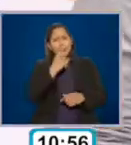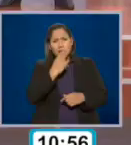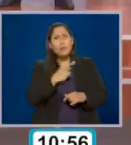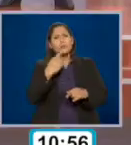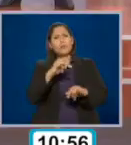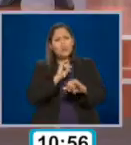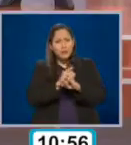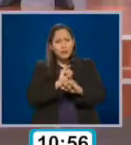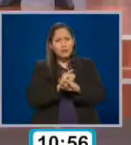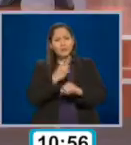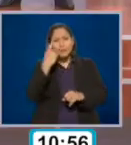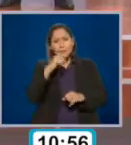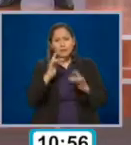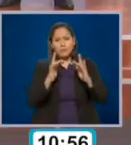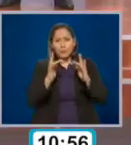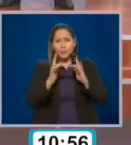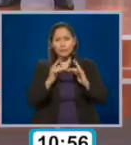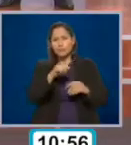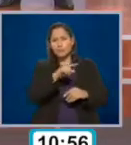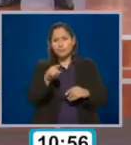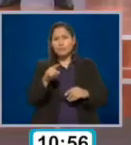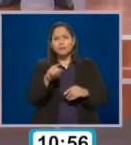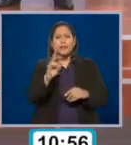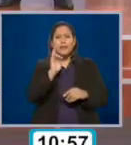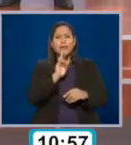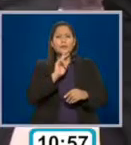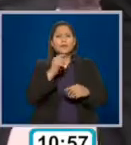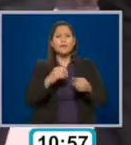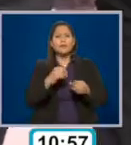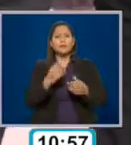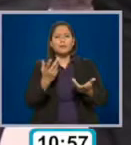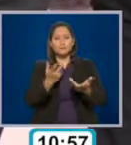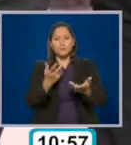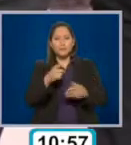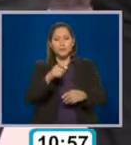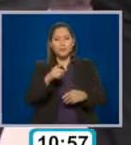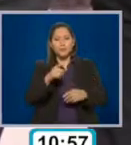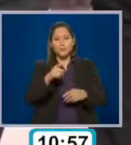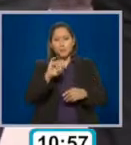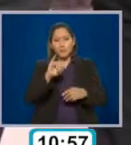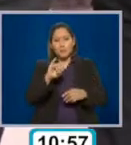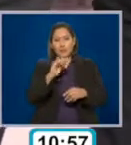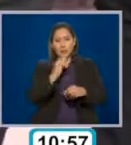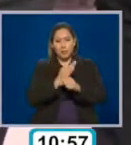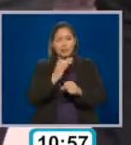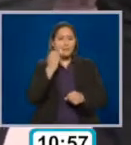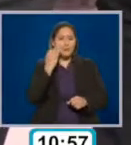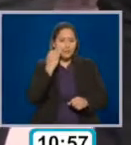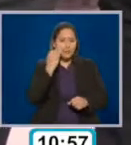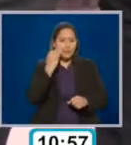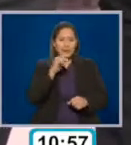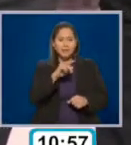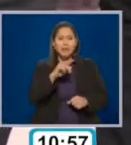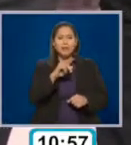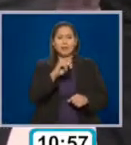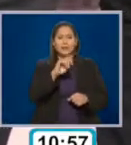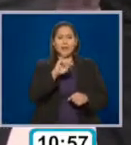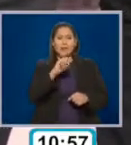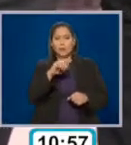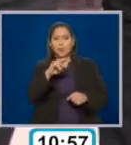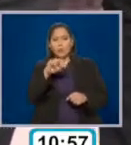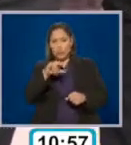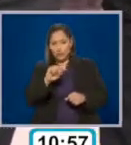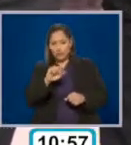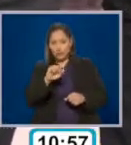redes sociales para que estén al pendiente de todo lo que andan haciendo. Sí, bueno, ahorita tenemos nuestra página de Facebook, nos encuentra como Las Iguanas,